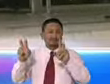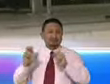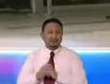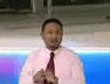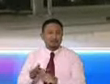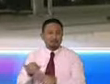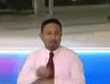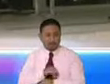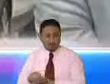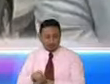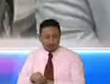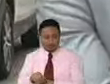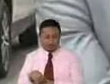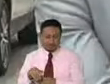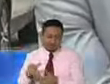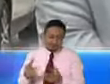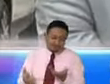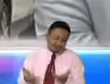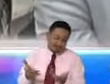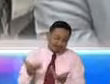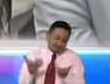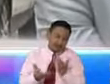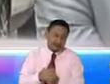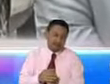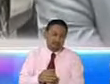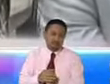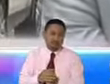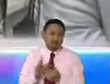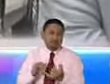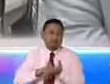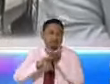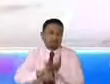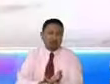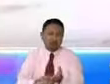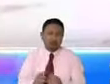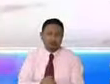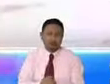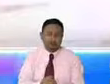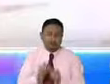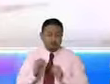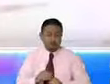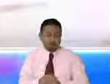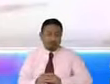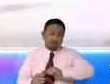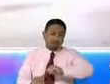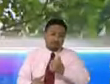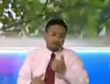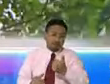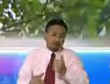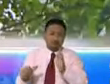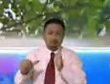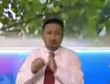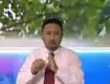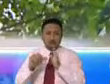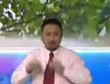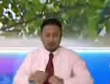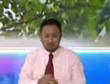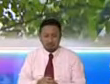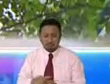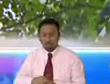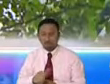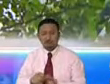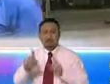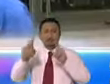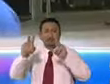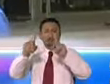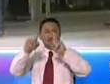una pregunta de enganche. Además que pudieron haberse incluido otros apartados para emprender un combate frontal a otros tipos